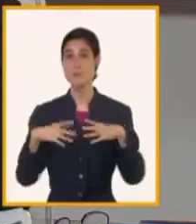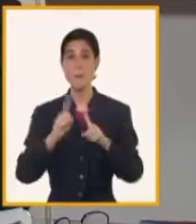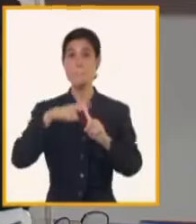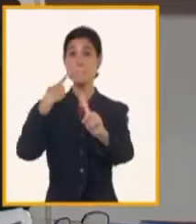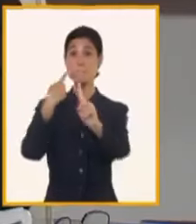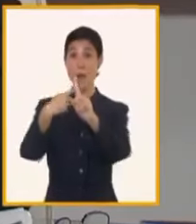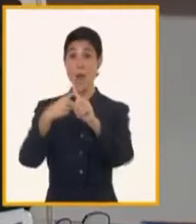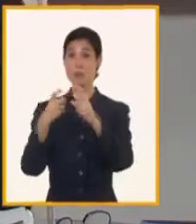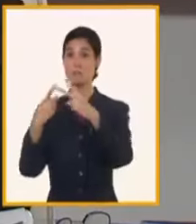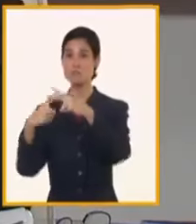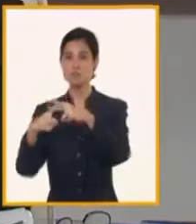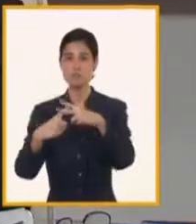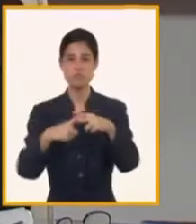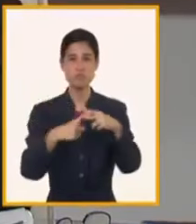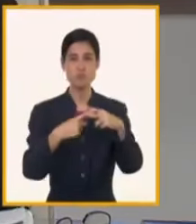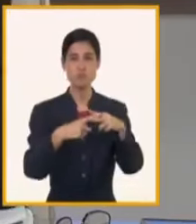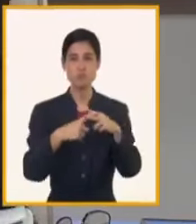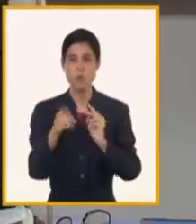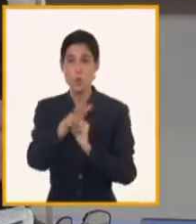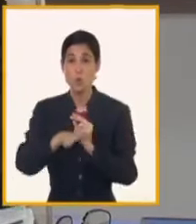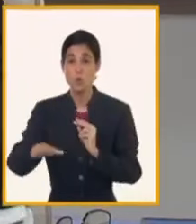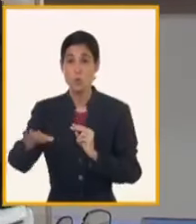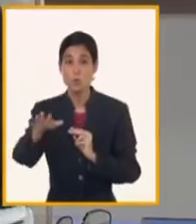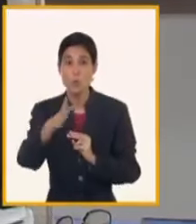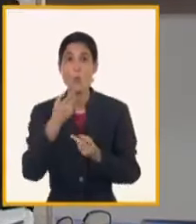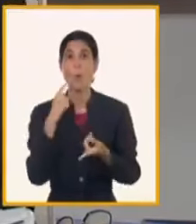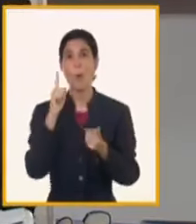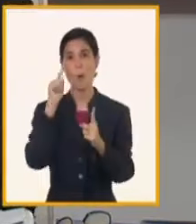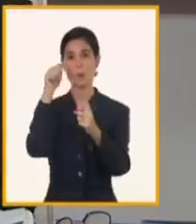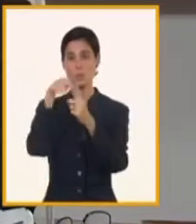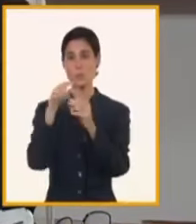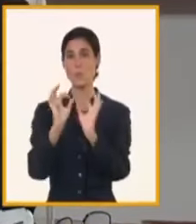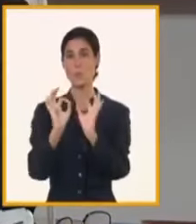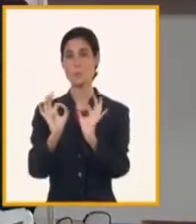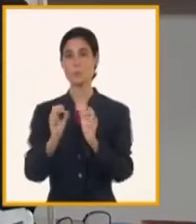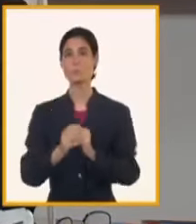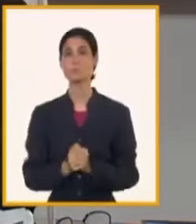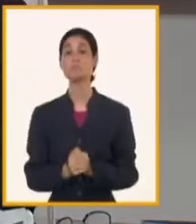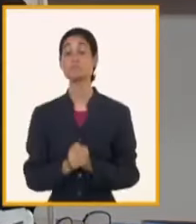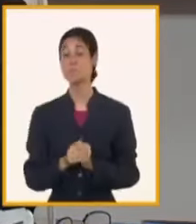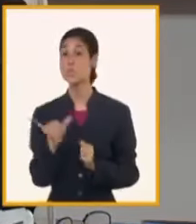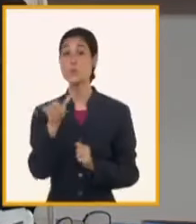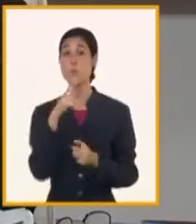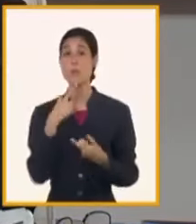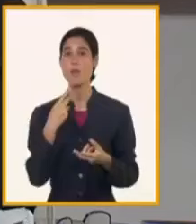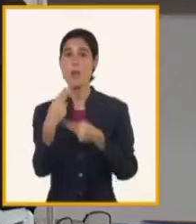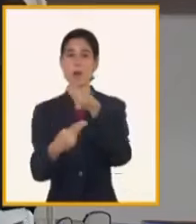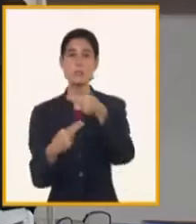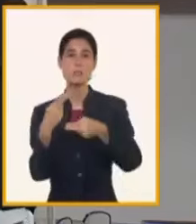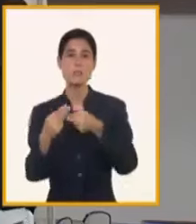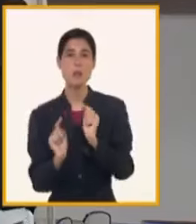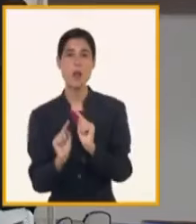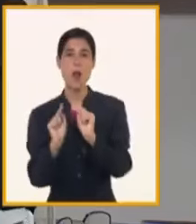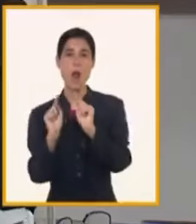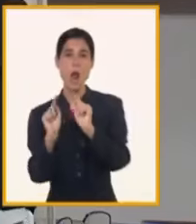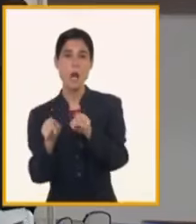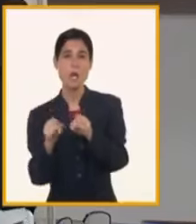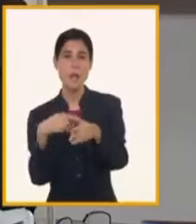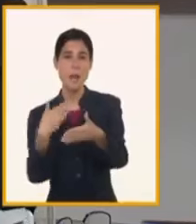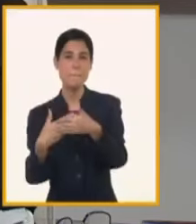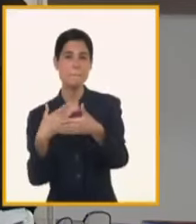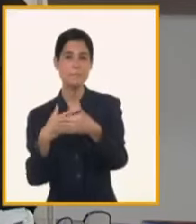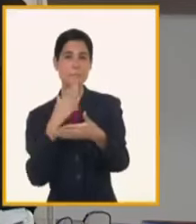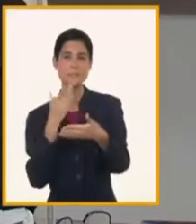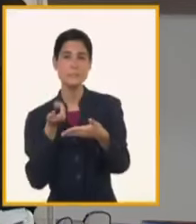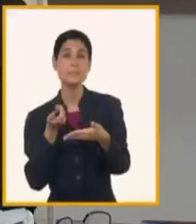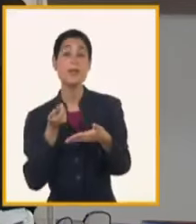su sus objetivos y así fue se hizo una planificación de los mantenimientos con los recursos con que contamos los